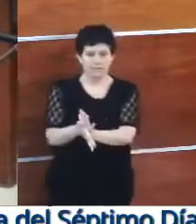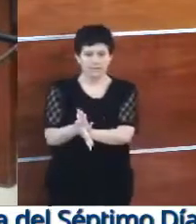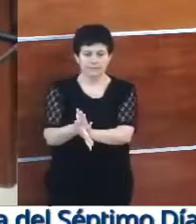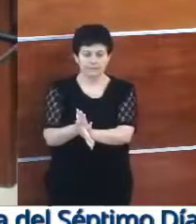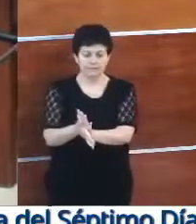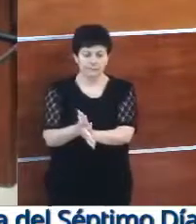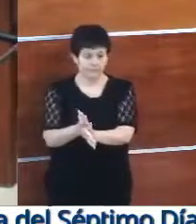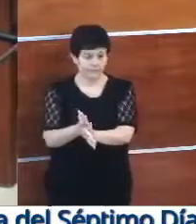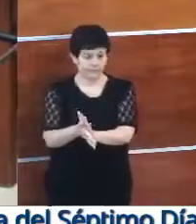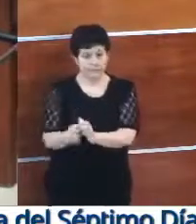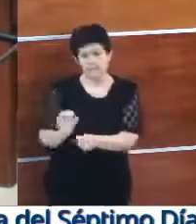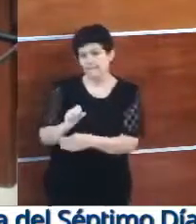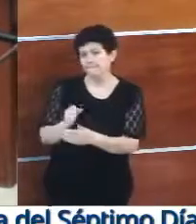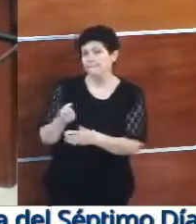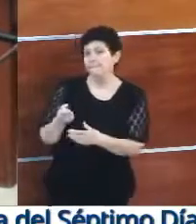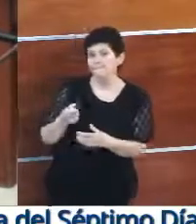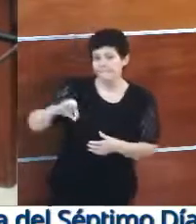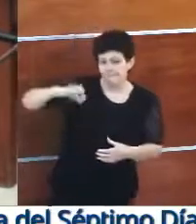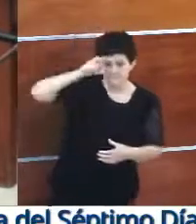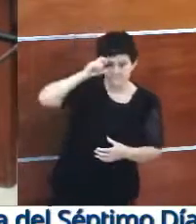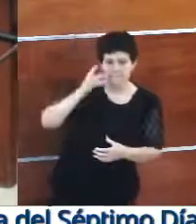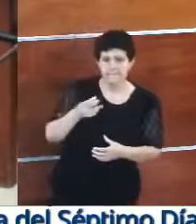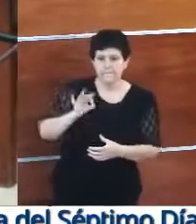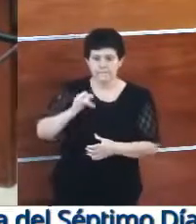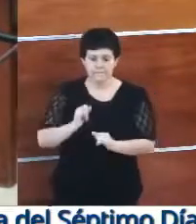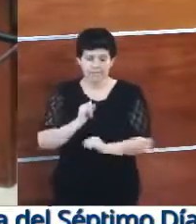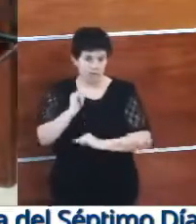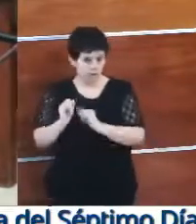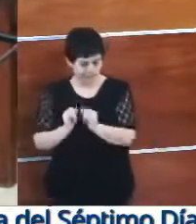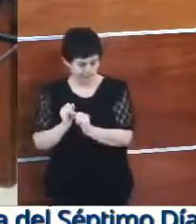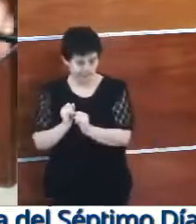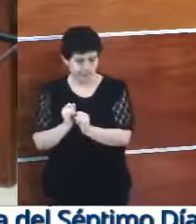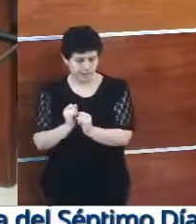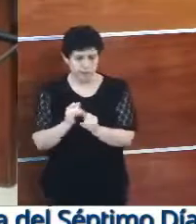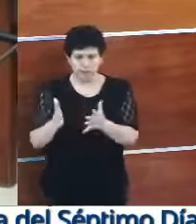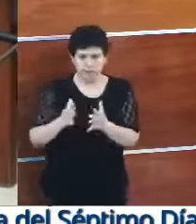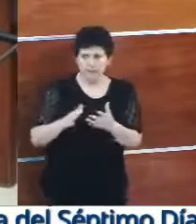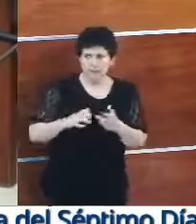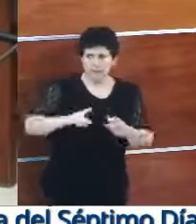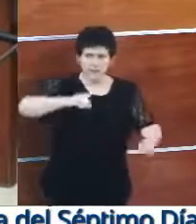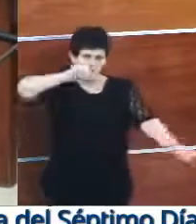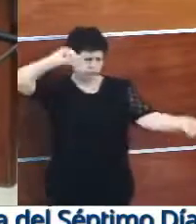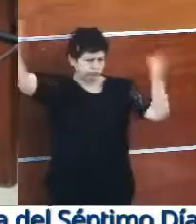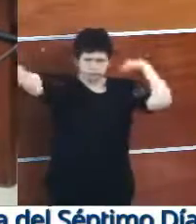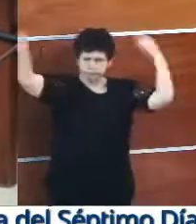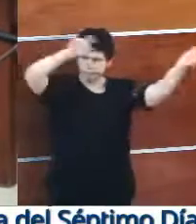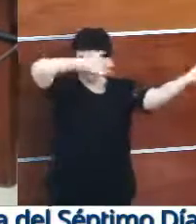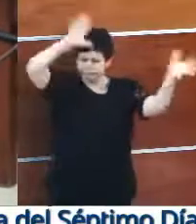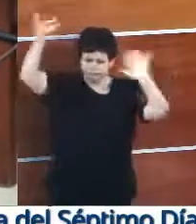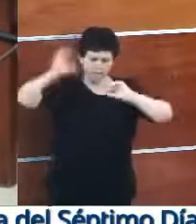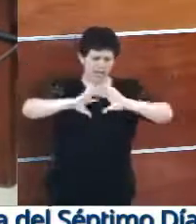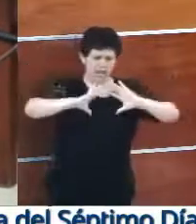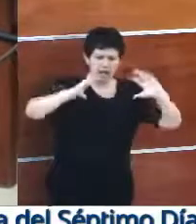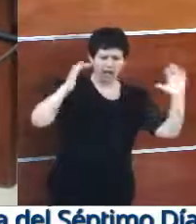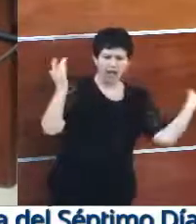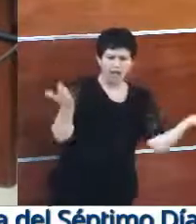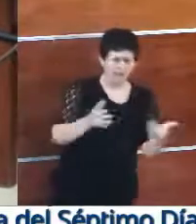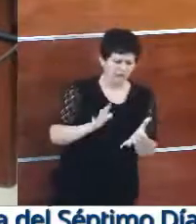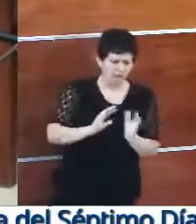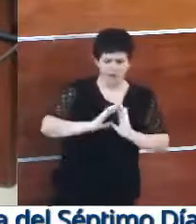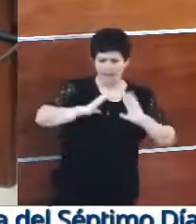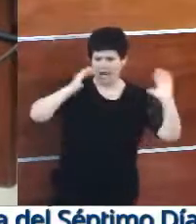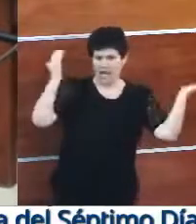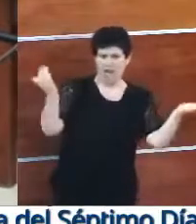El apóstol Pedro en su segunda carta, capítulo 3, 10, nos dice que va a haber grandes estruendos, que la tierra será quebrada, que habrá